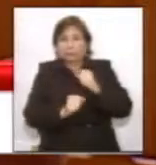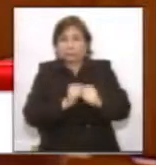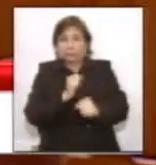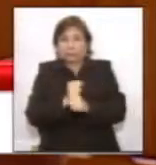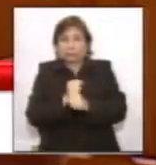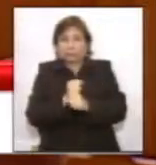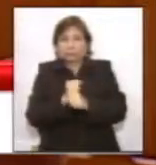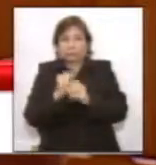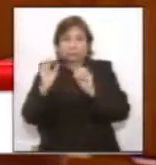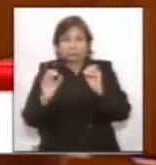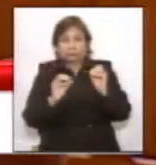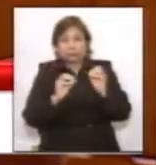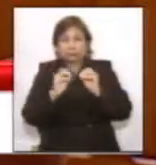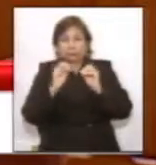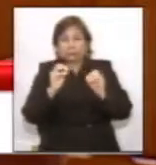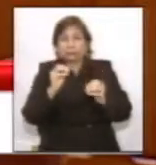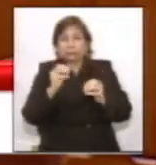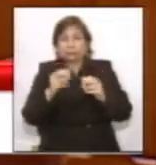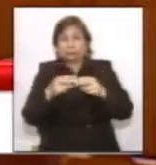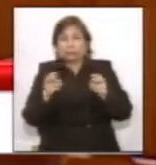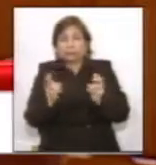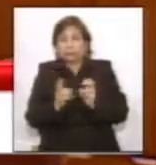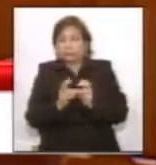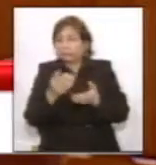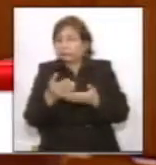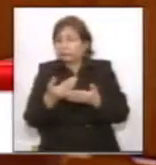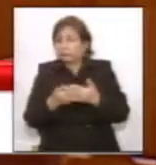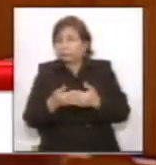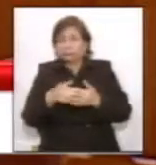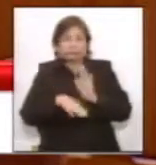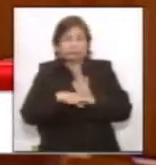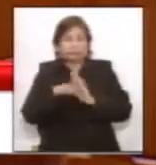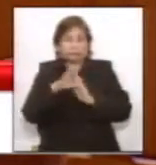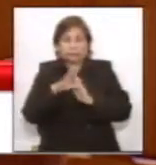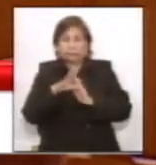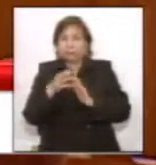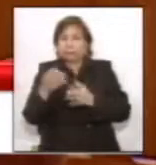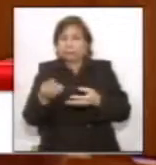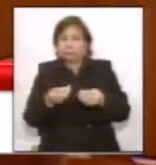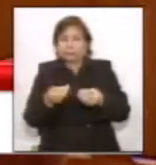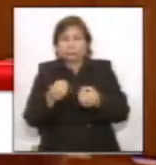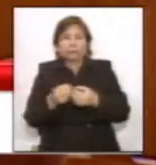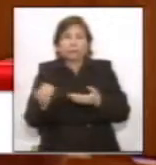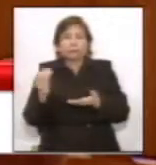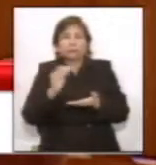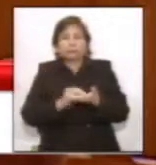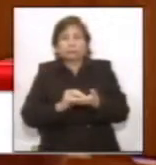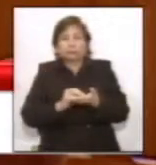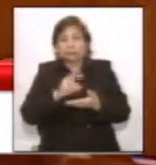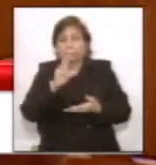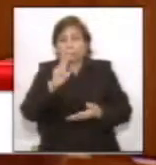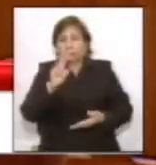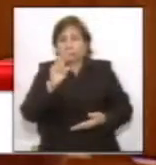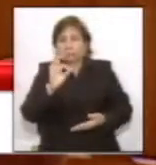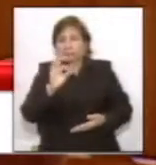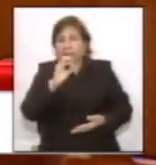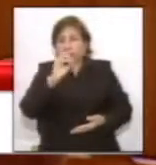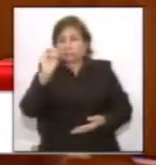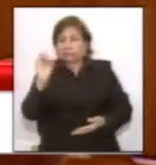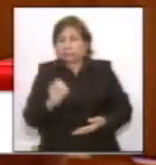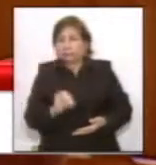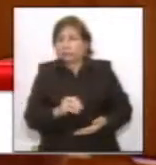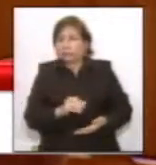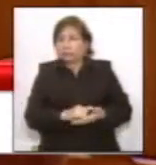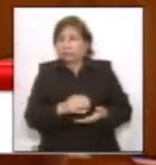incremento del acceso a Internet por parte de los hogares ha sido el mayor de los registrados, al aumentar de 29.8%